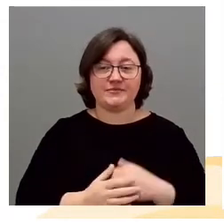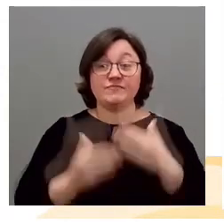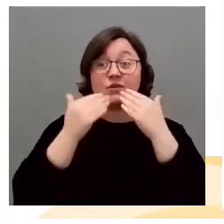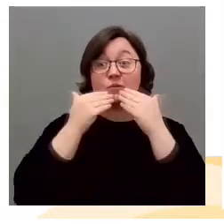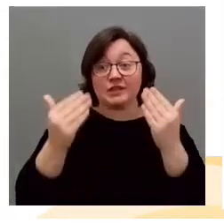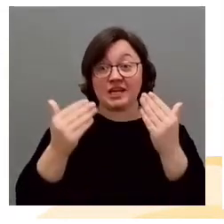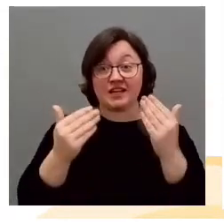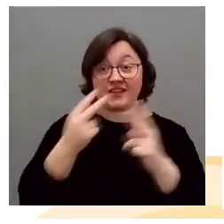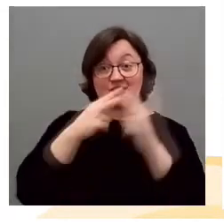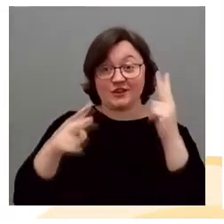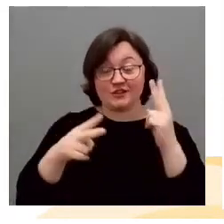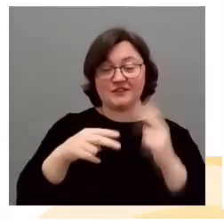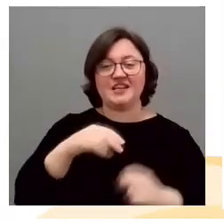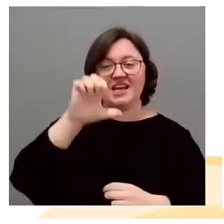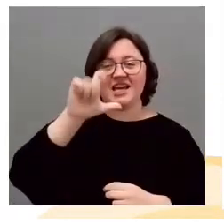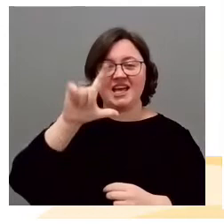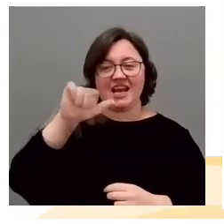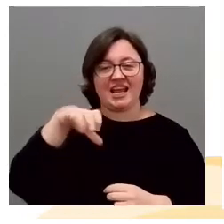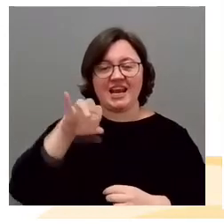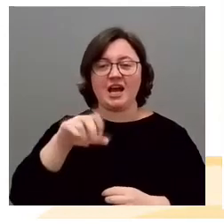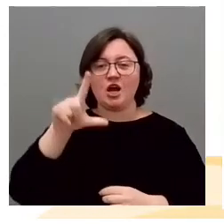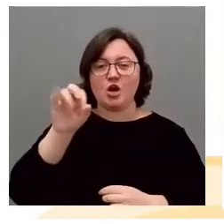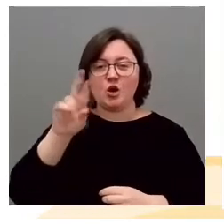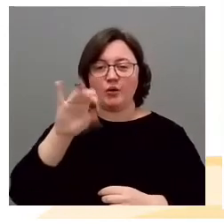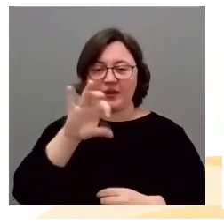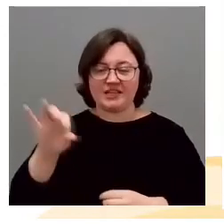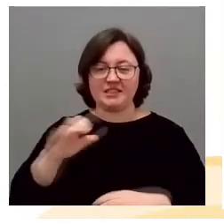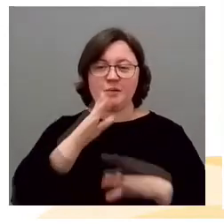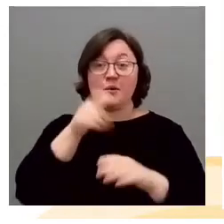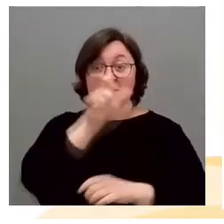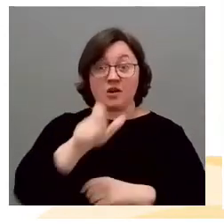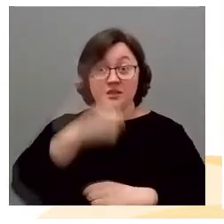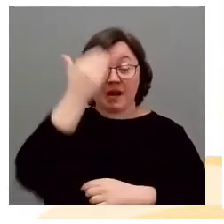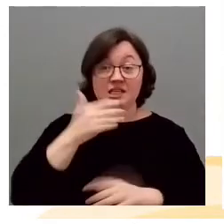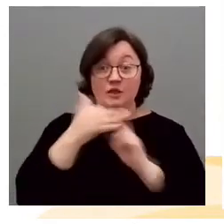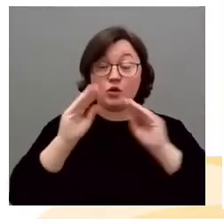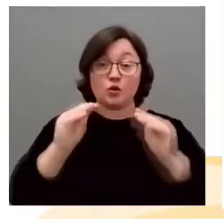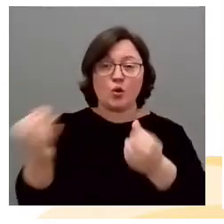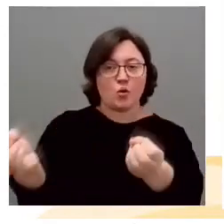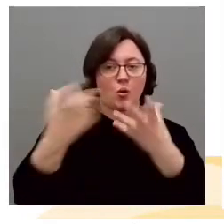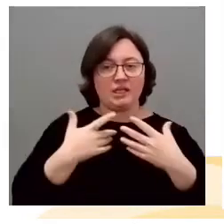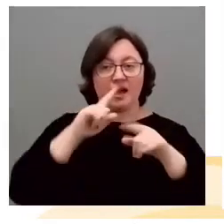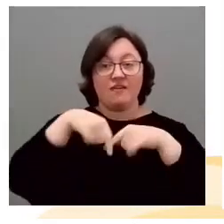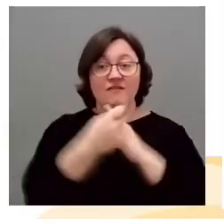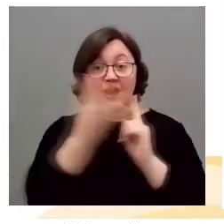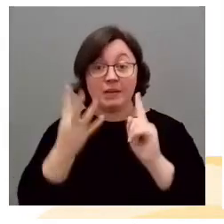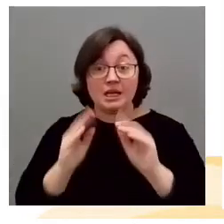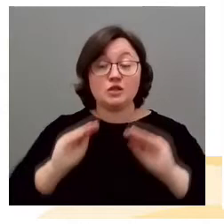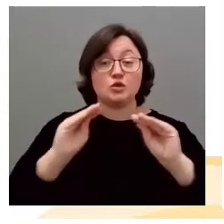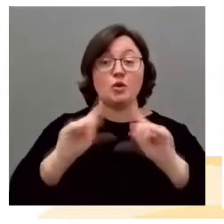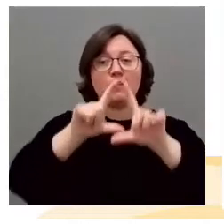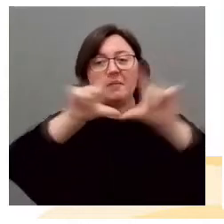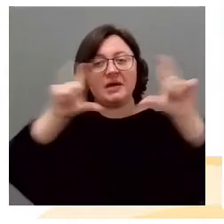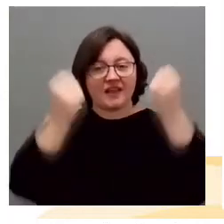Muchas gracias, Elena y Lourdes, por trasladarnos la situación actual de las personas con parálisis cerebral, de sus familias y de las entidades que